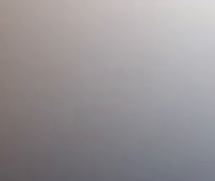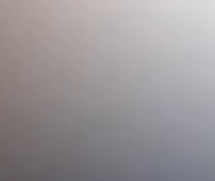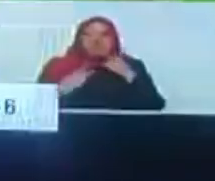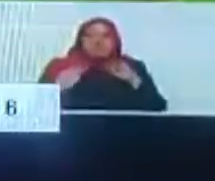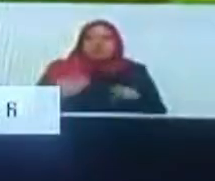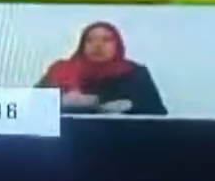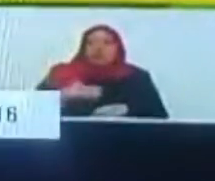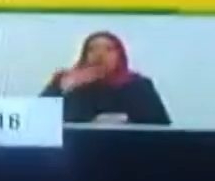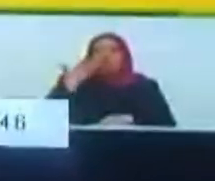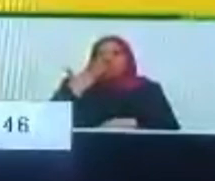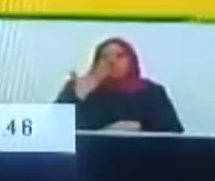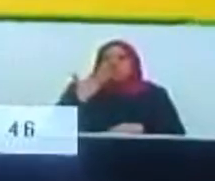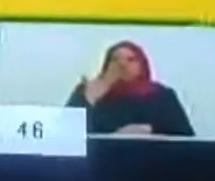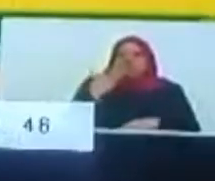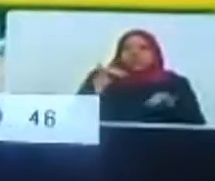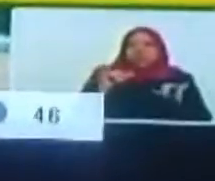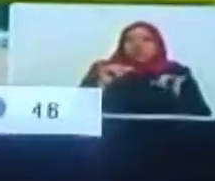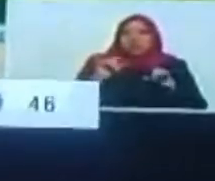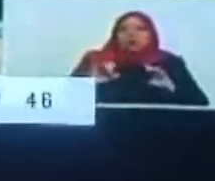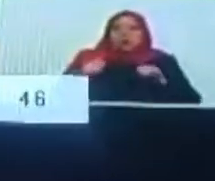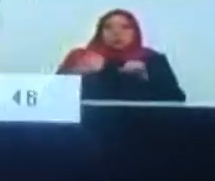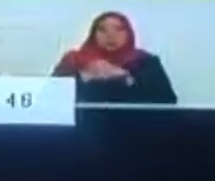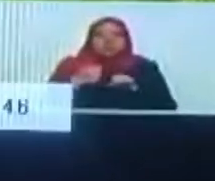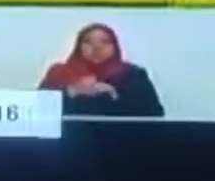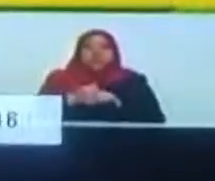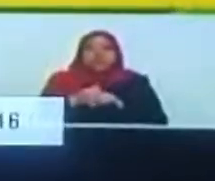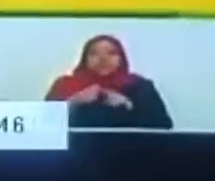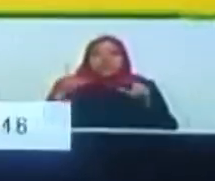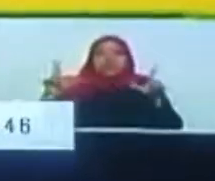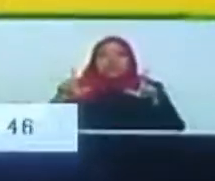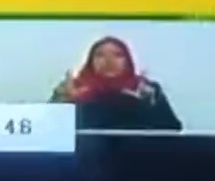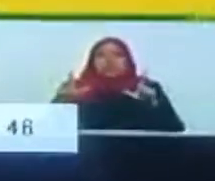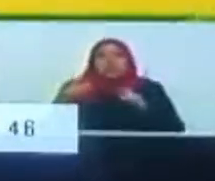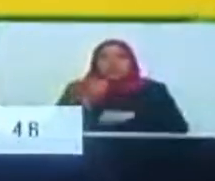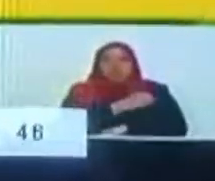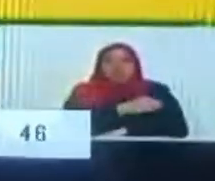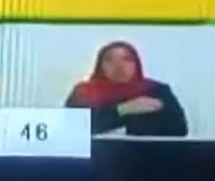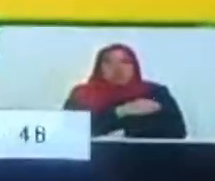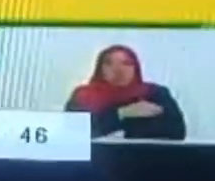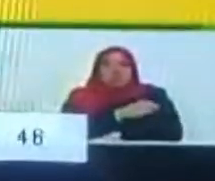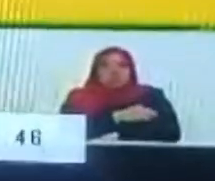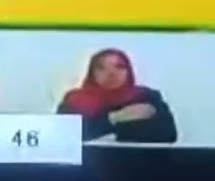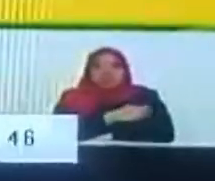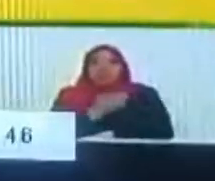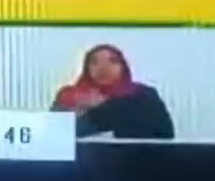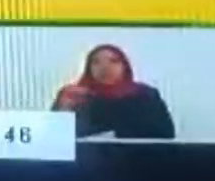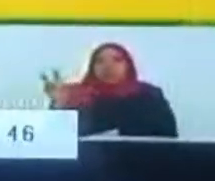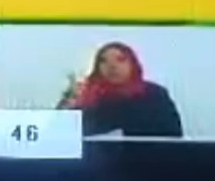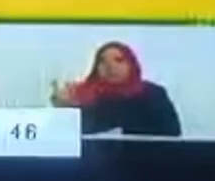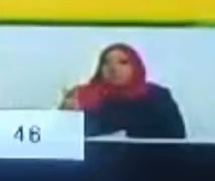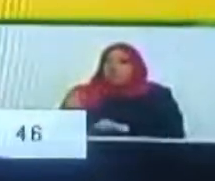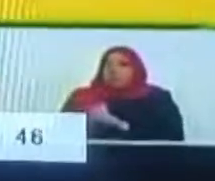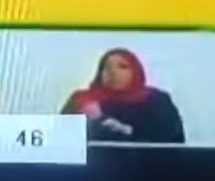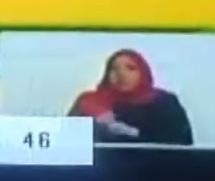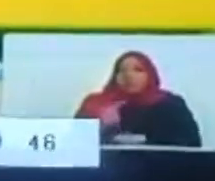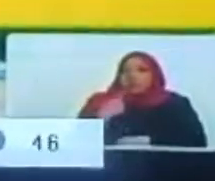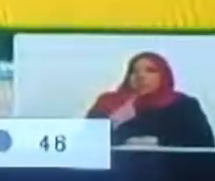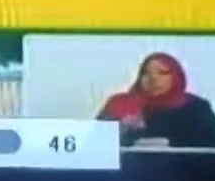esta niña. Y ahí mismo comenzaron los portales de la derecha, de la ultraderecha, del oposicionismo a